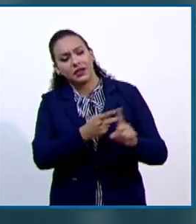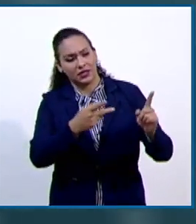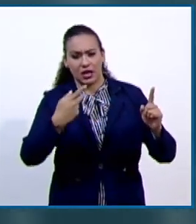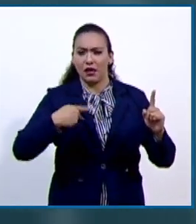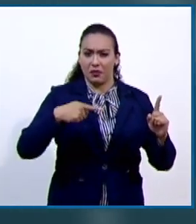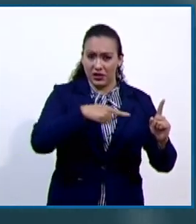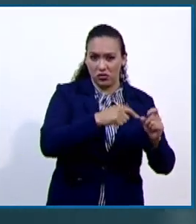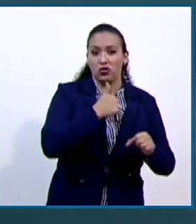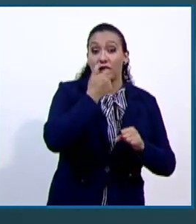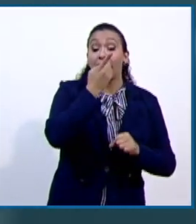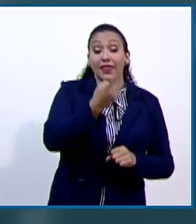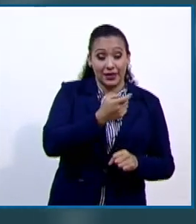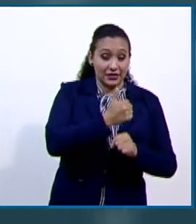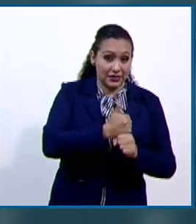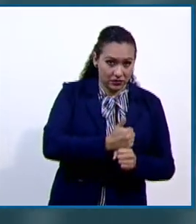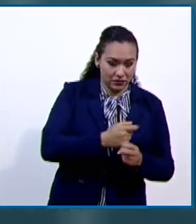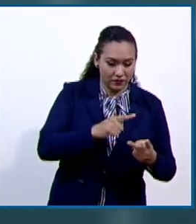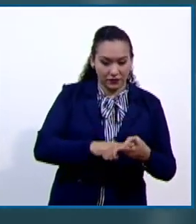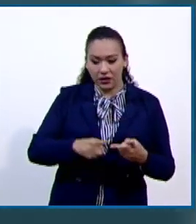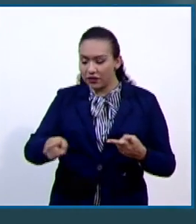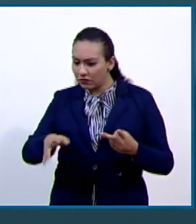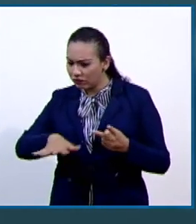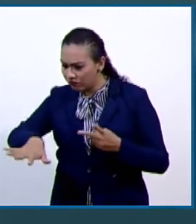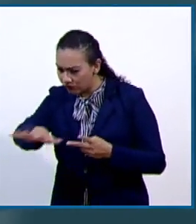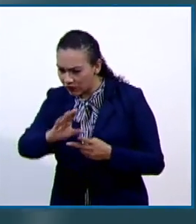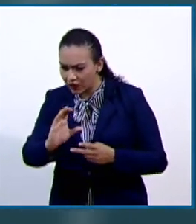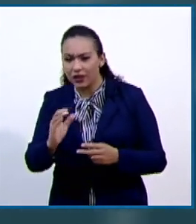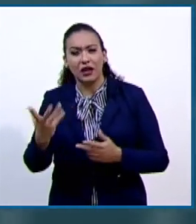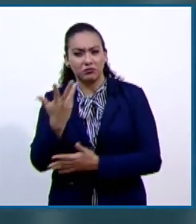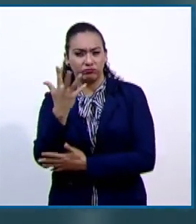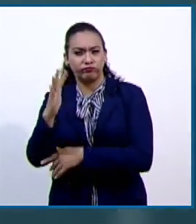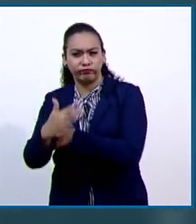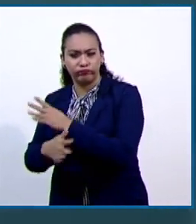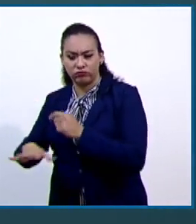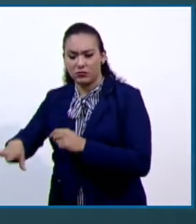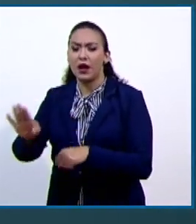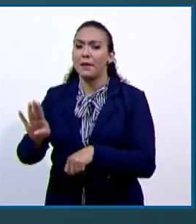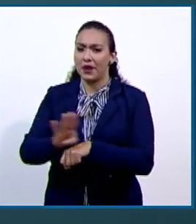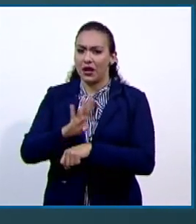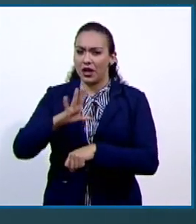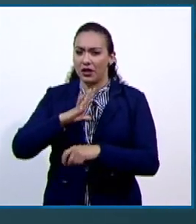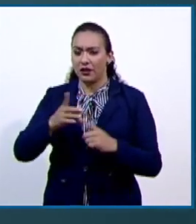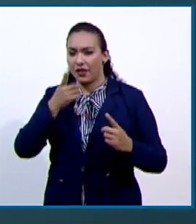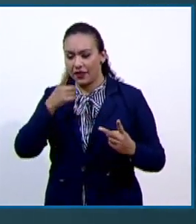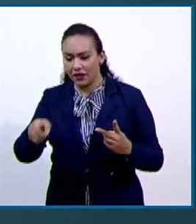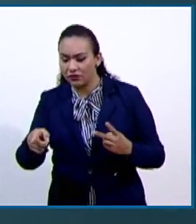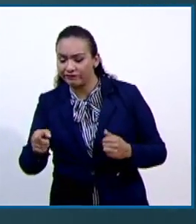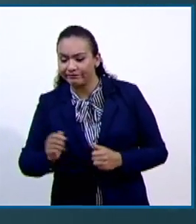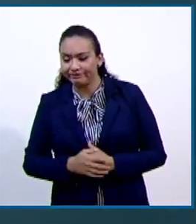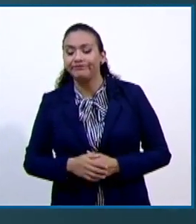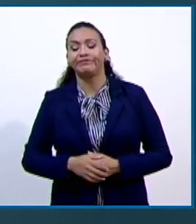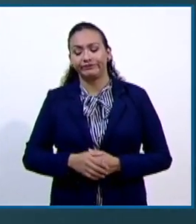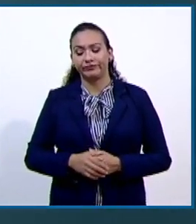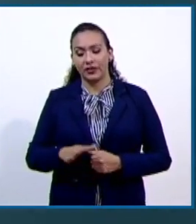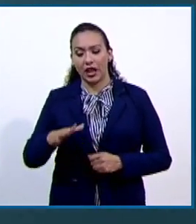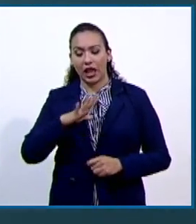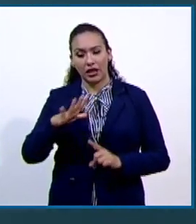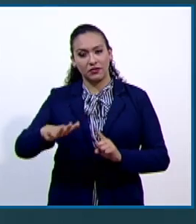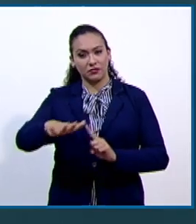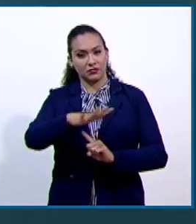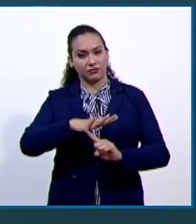persona afectada y los servicios ambientales de los que se beneficia, adoptó el concepto de entorno